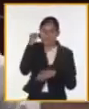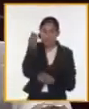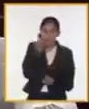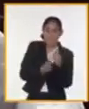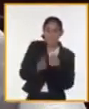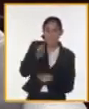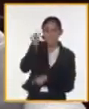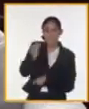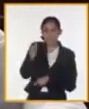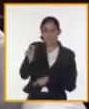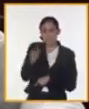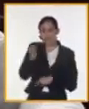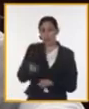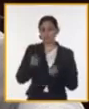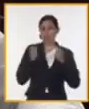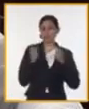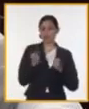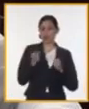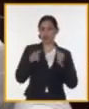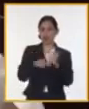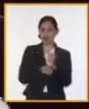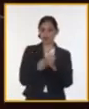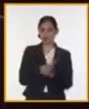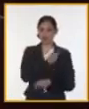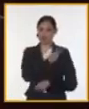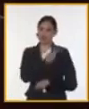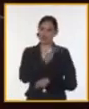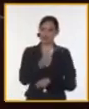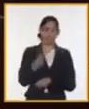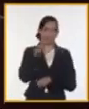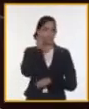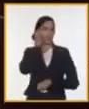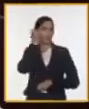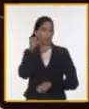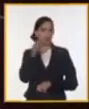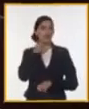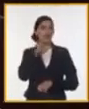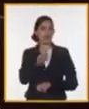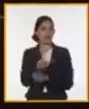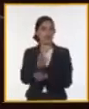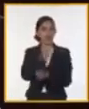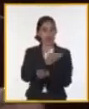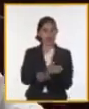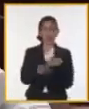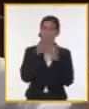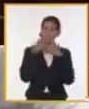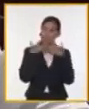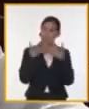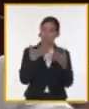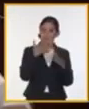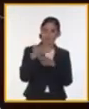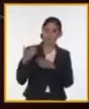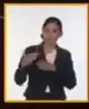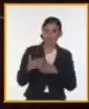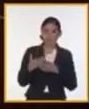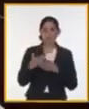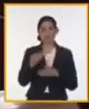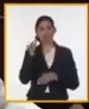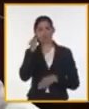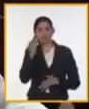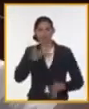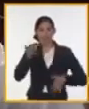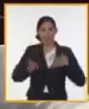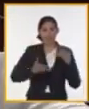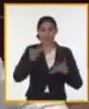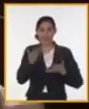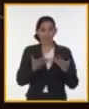de cuadros con firmeza revolucionaria, ideológica, como aquí se ha mencionado, con cuadros con capacidad creativa, con